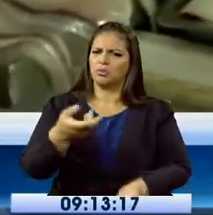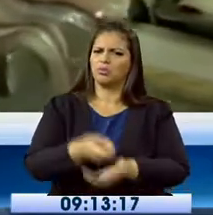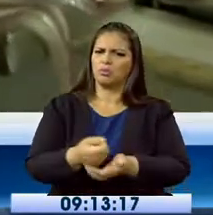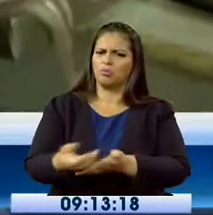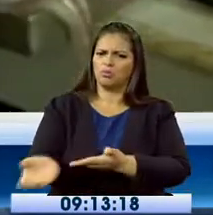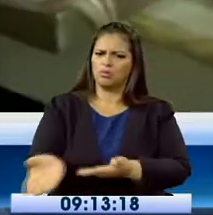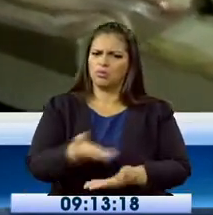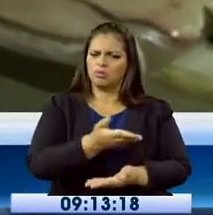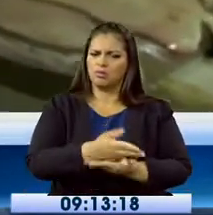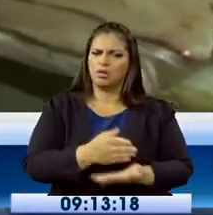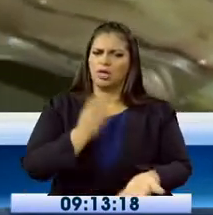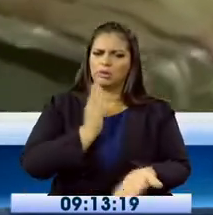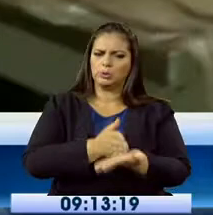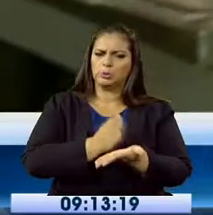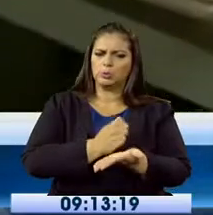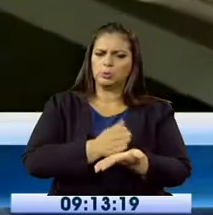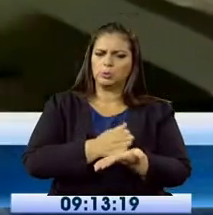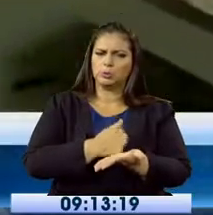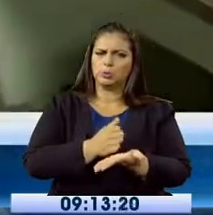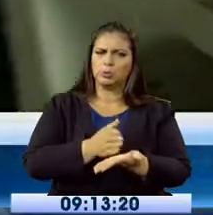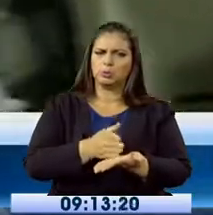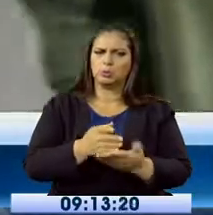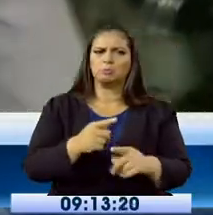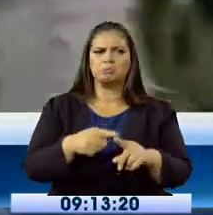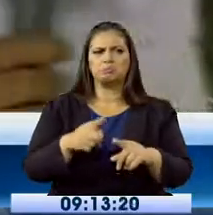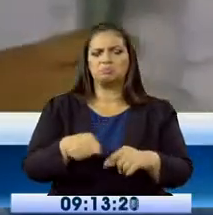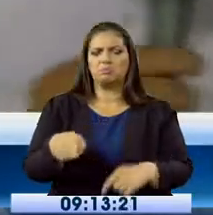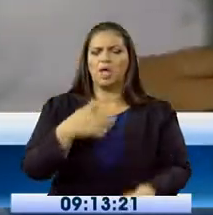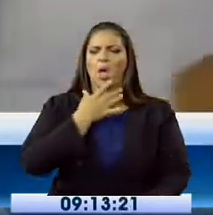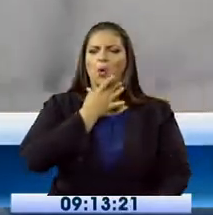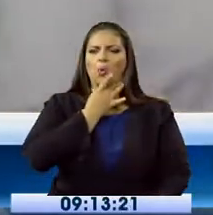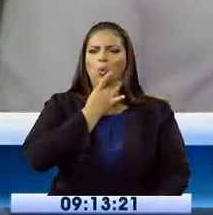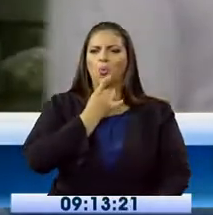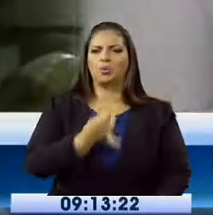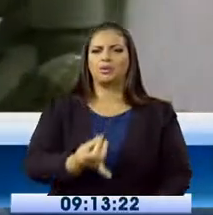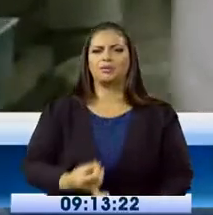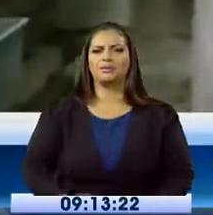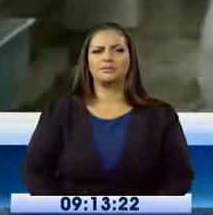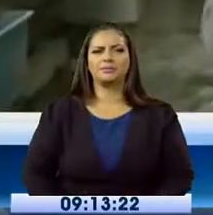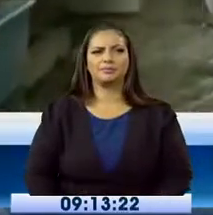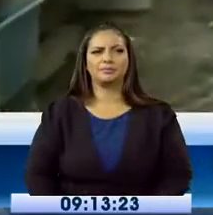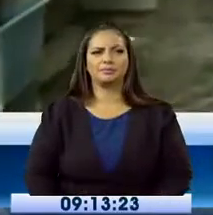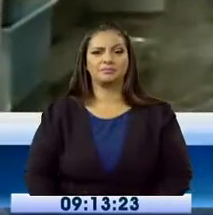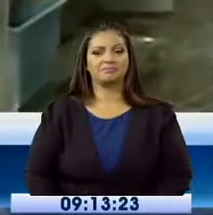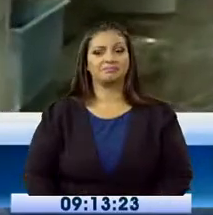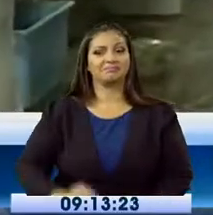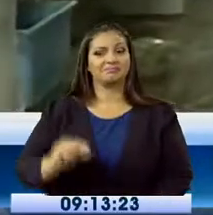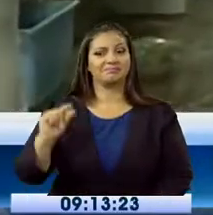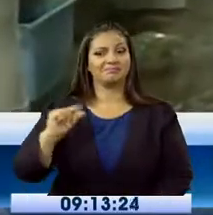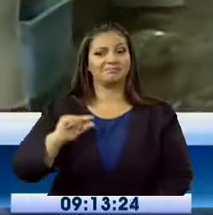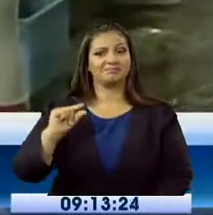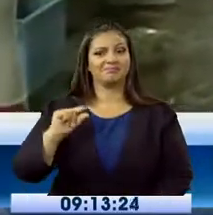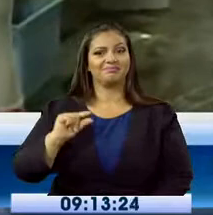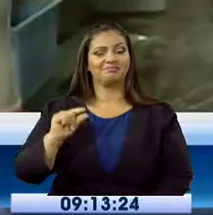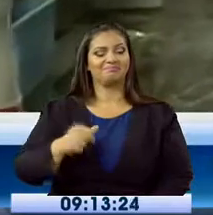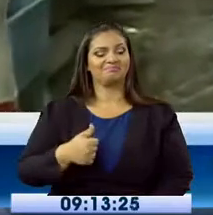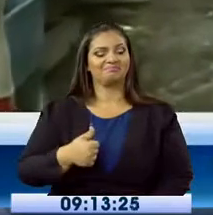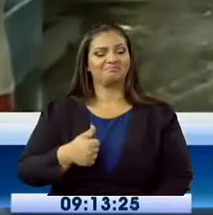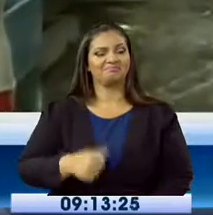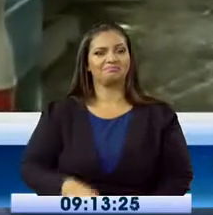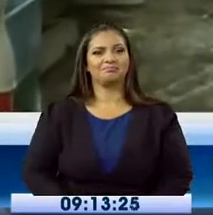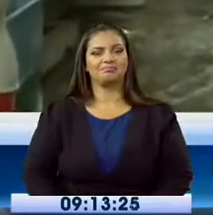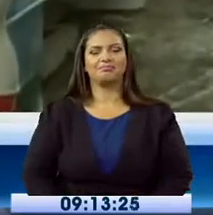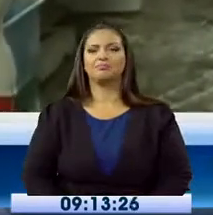un ceviche, puede guardarlo. Me parece muy bien. A mí me gusta mucho el calamar y me gusta mucho que tenga un buen precio. Me gusta mucho que tenga un buen precio.